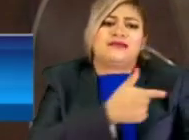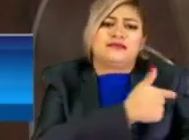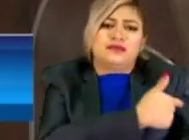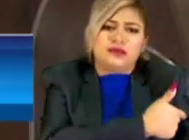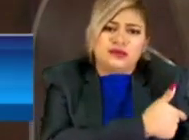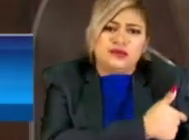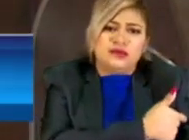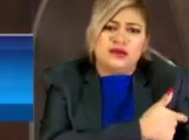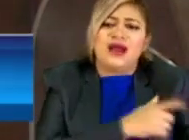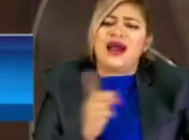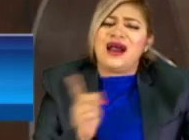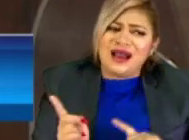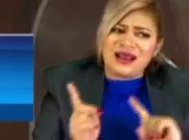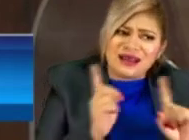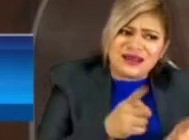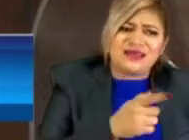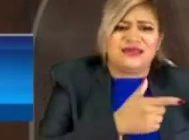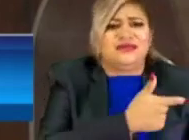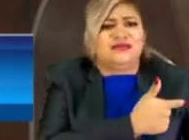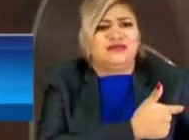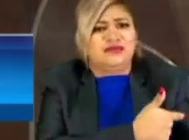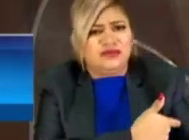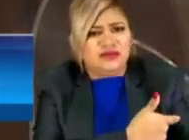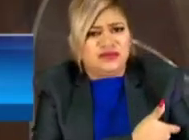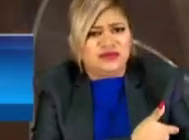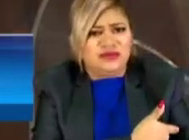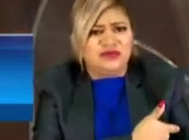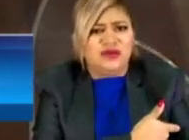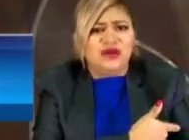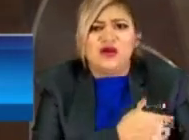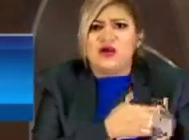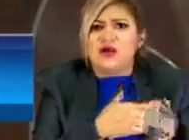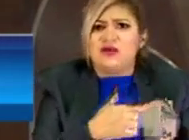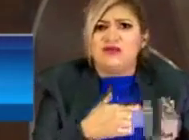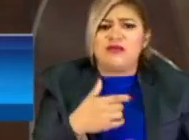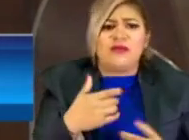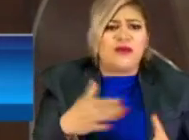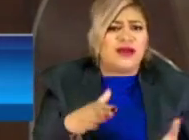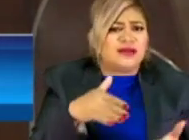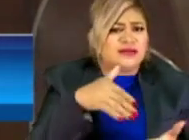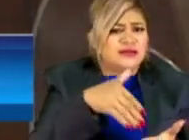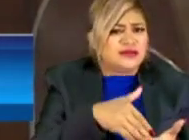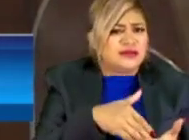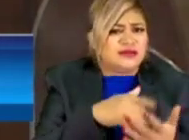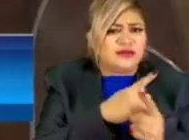que acudan a vacunarse a cualquiera de los 105 centros de vacunación.